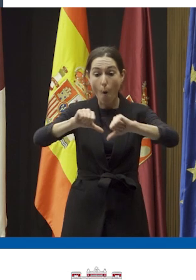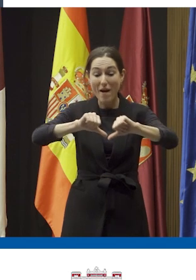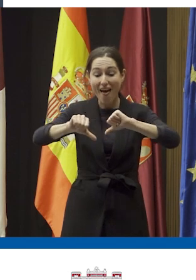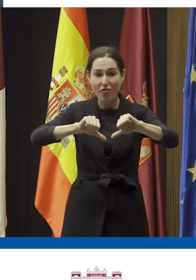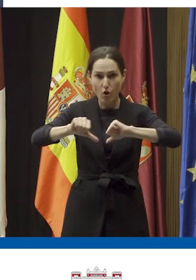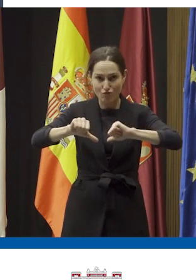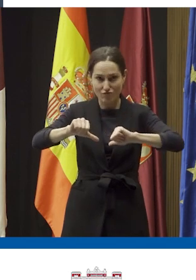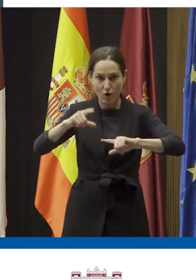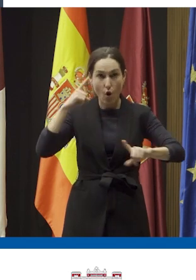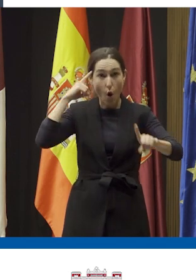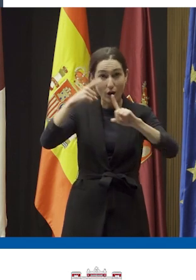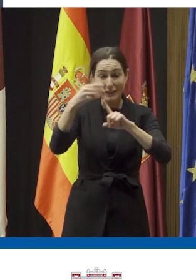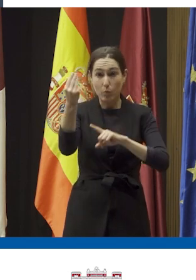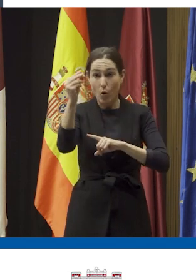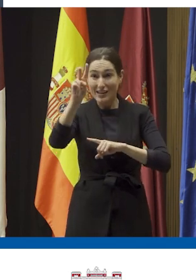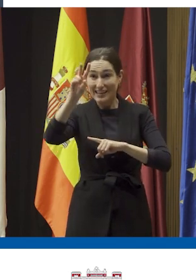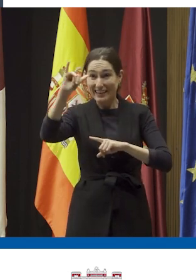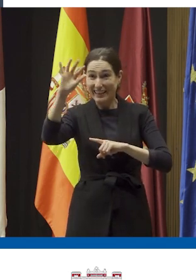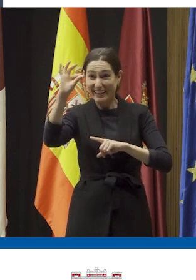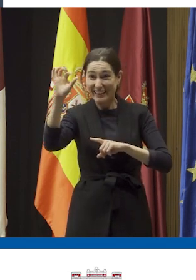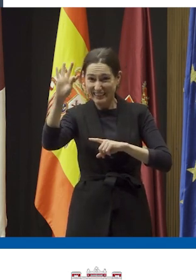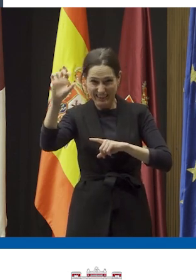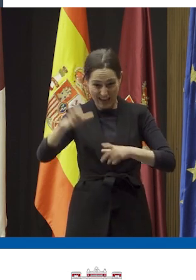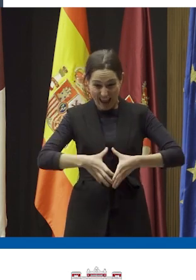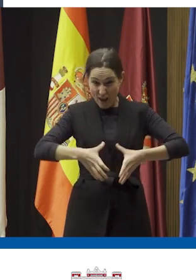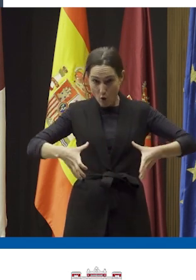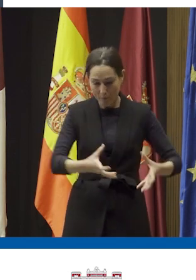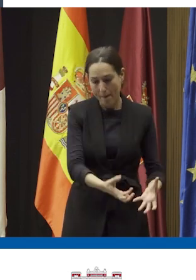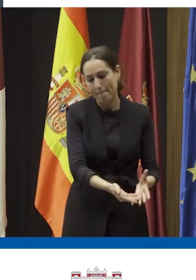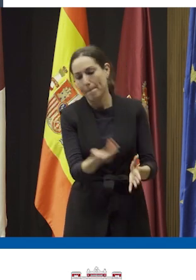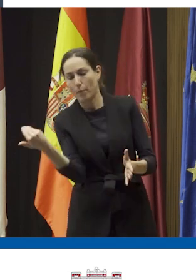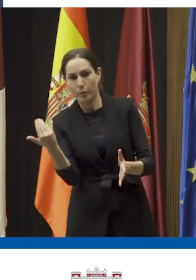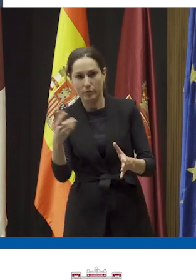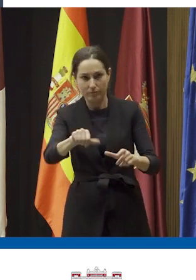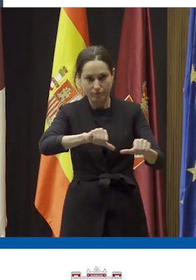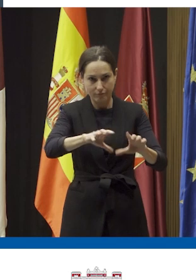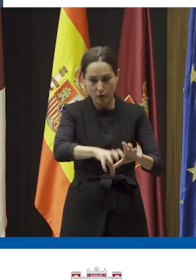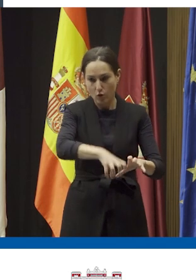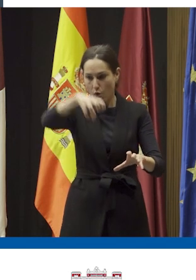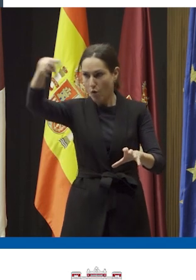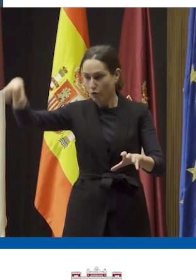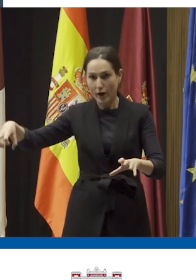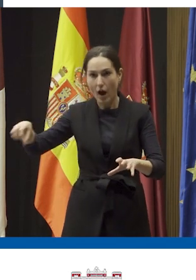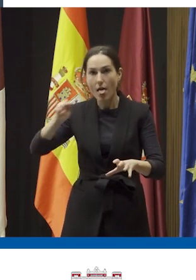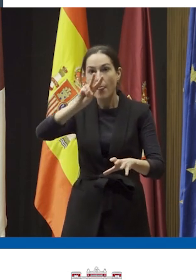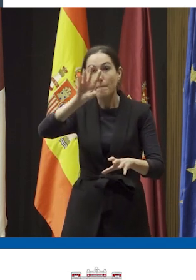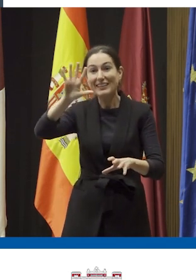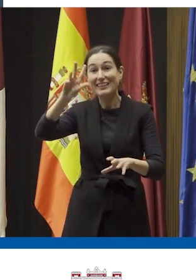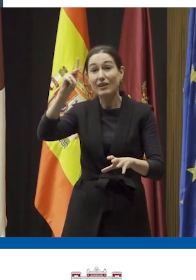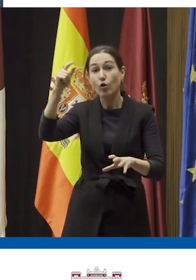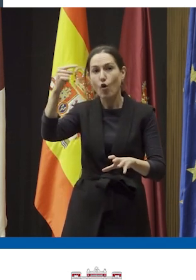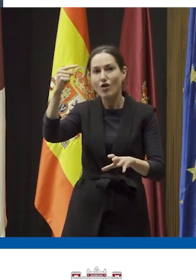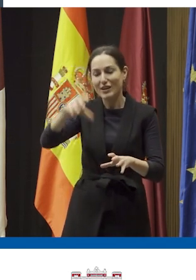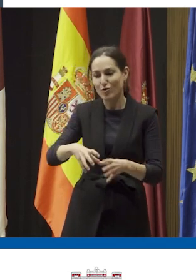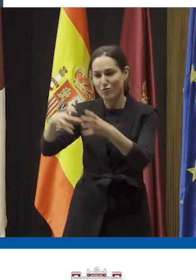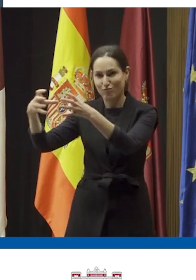extraer el quiste de ovario gigantesco, que pesó prácticamente más de 25 kilos.